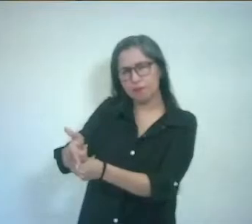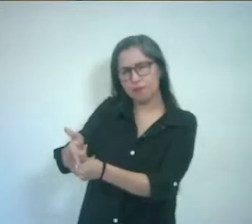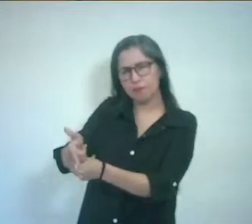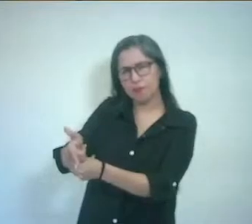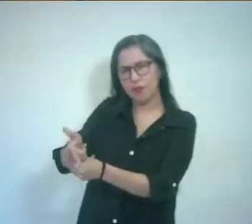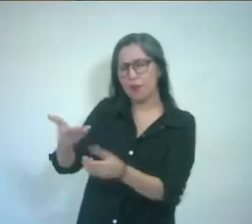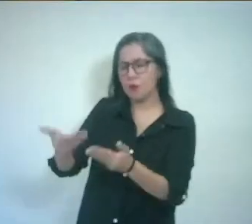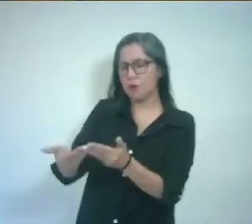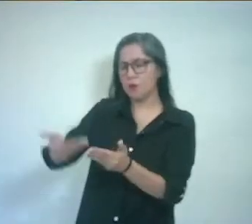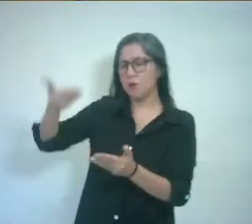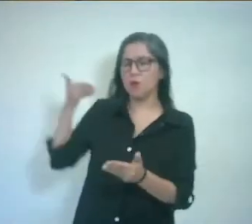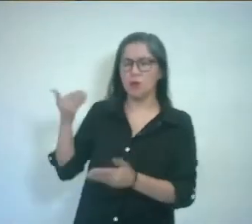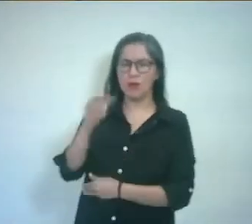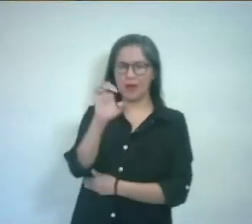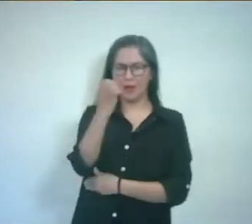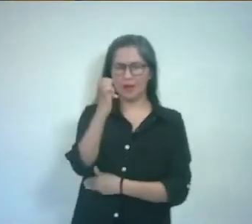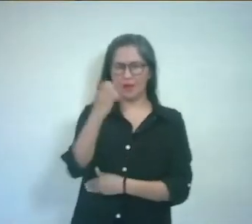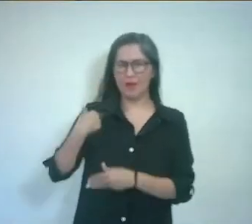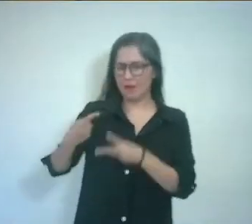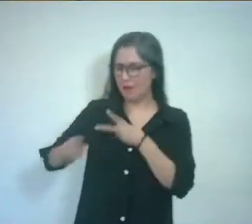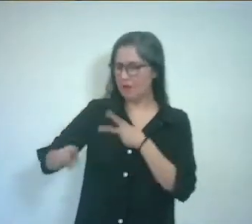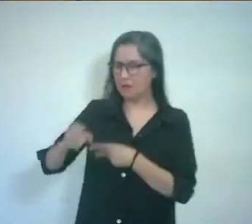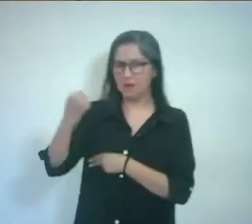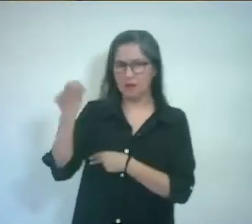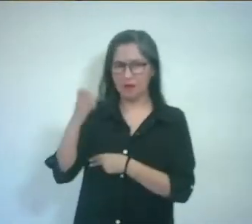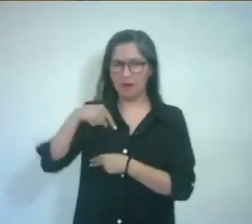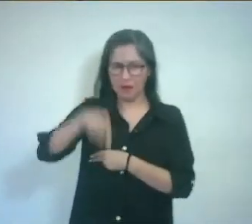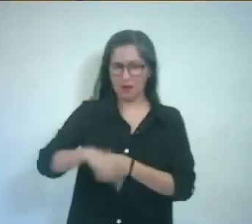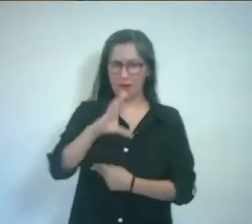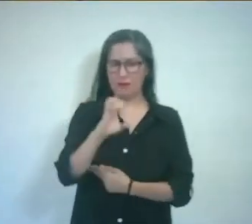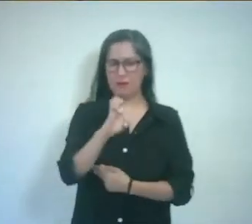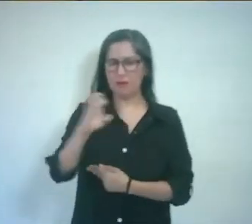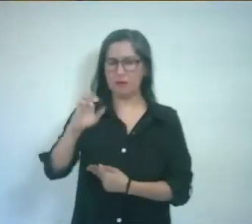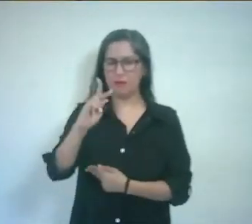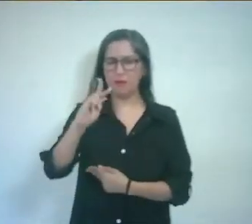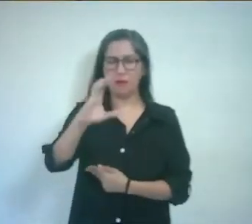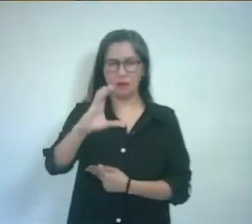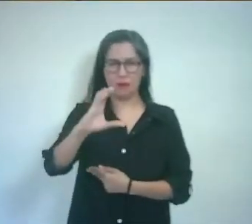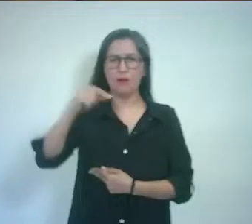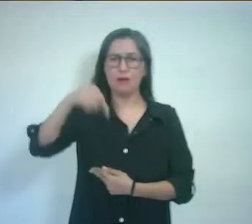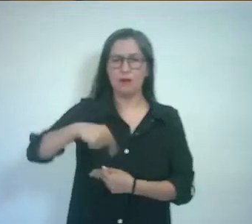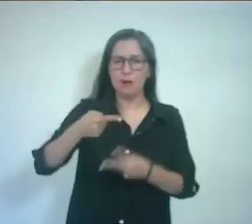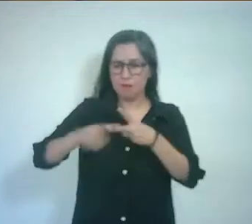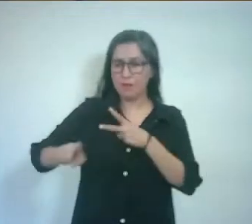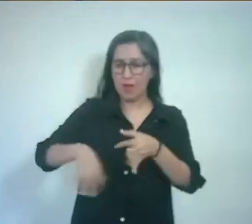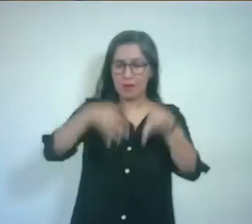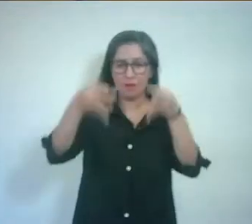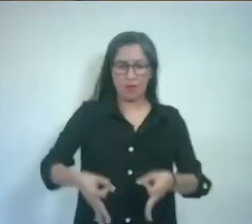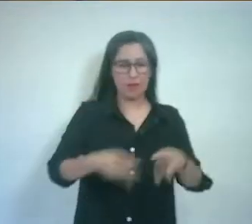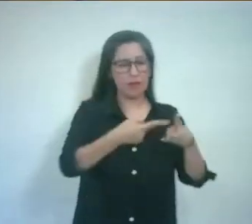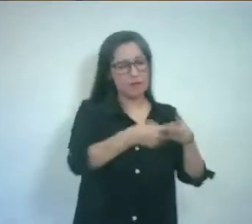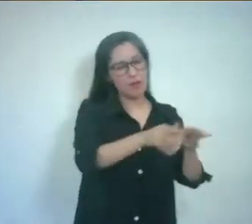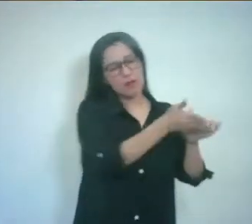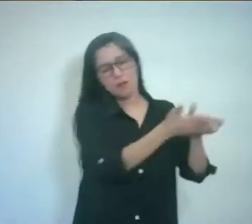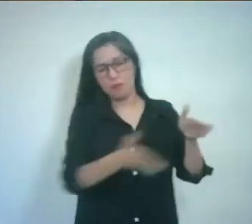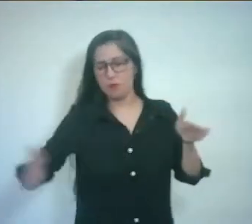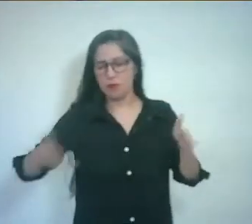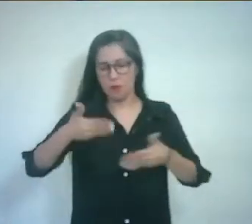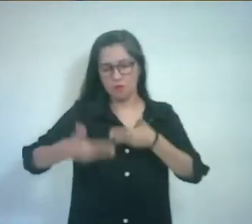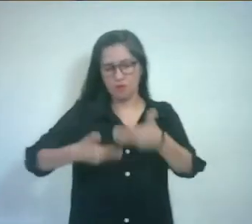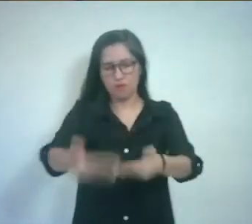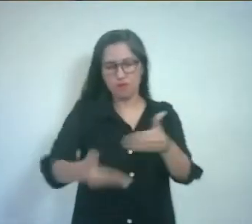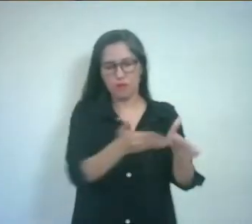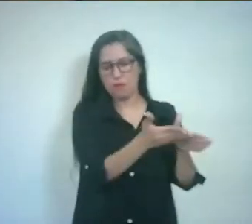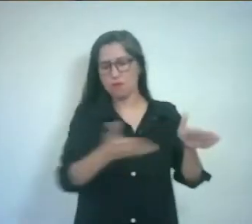los primeros días de enero de este año, cuando desde CEPAC iniciamos formalmente el proceso electoral, conscientes